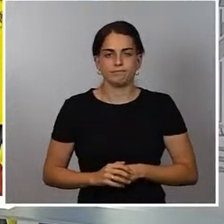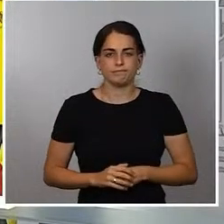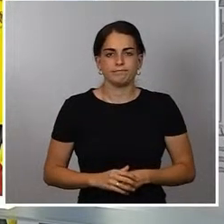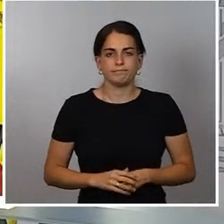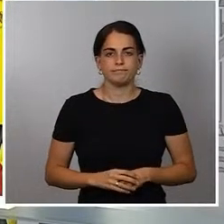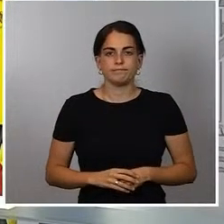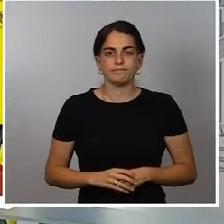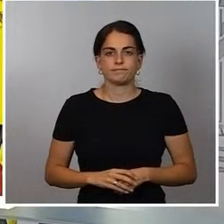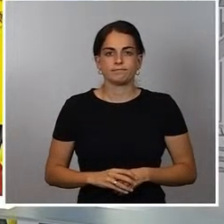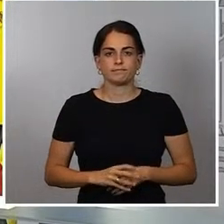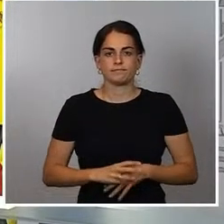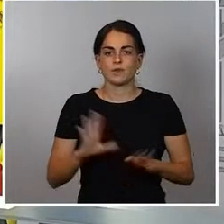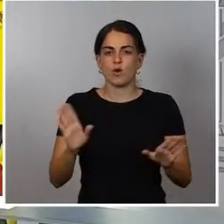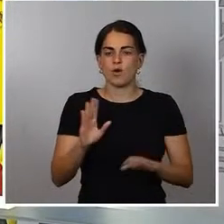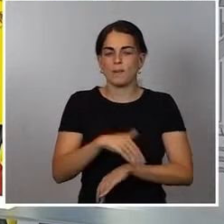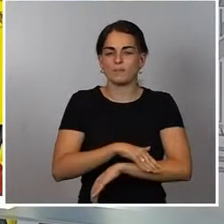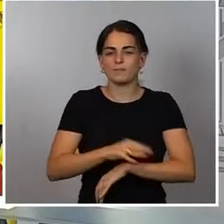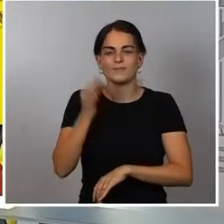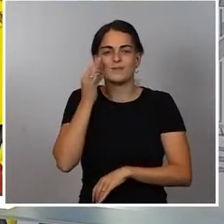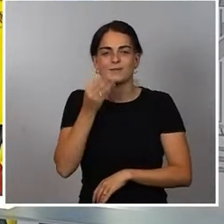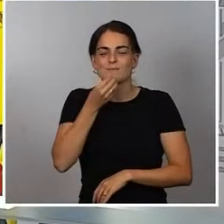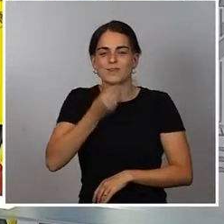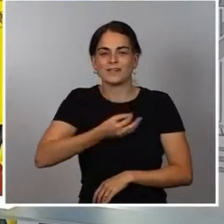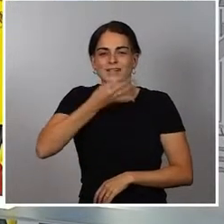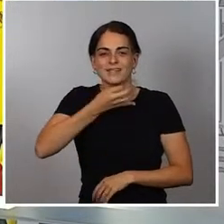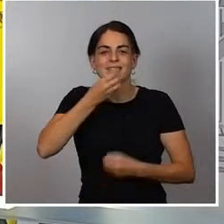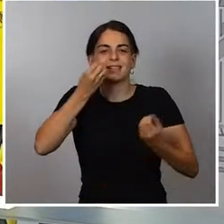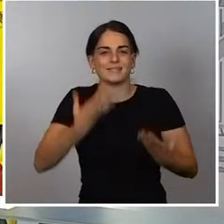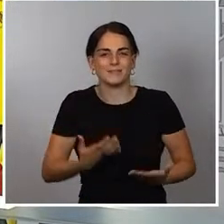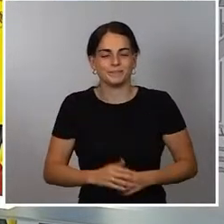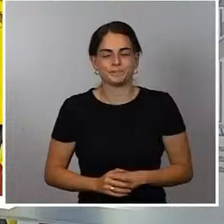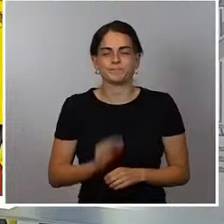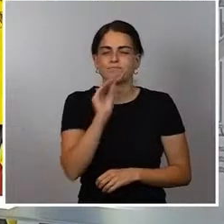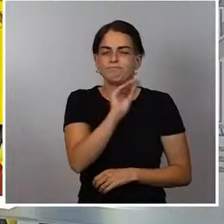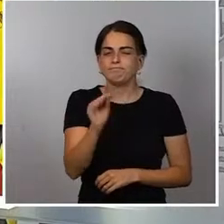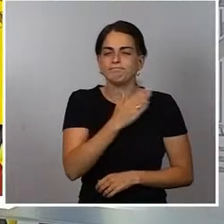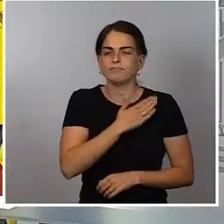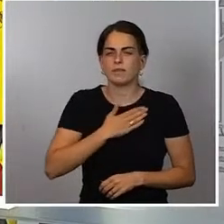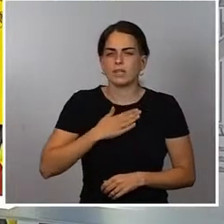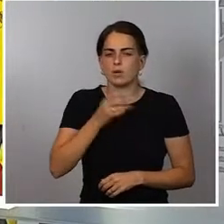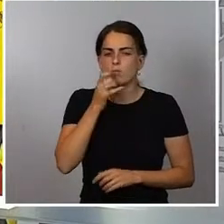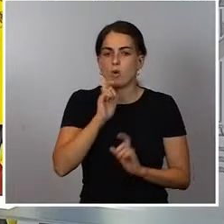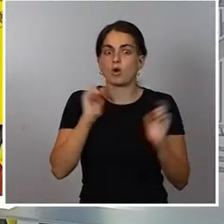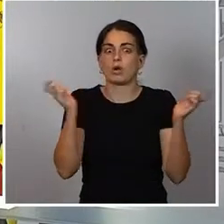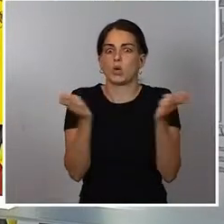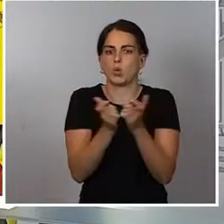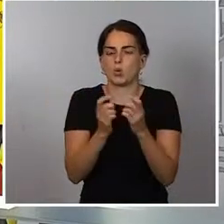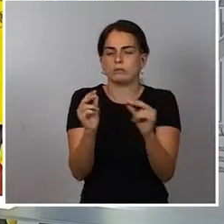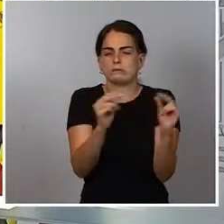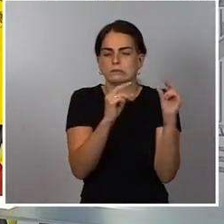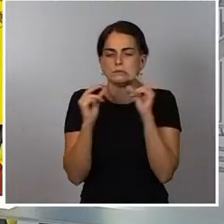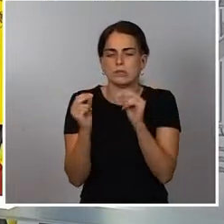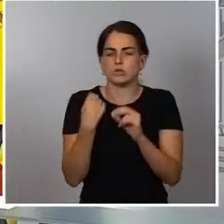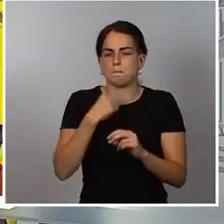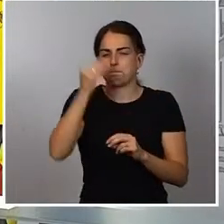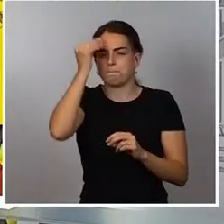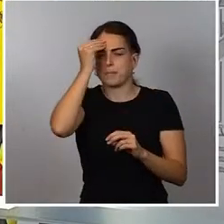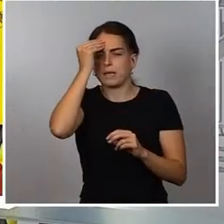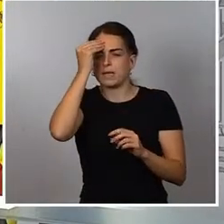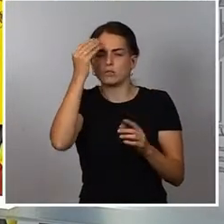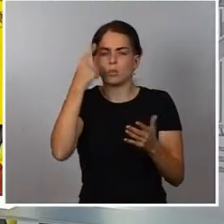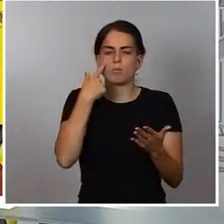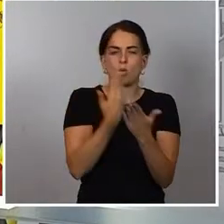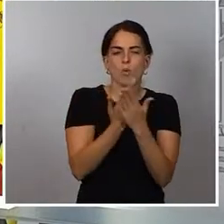o la ministra de buenas tardes como ésta quería preguntarle dentro de la reunión supongo que habrán analizado las distintas propuestas que